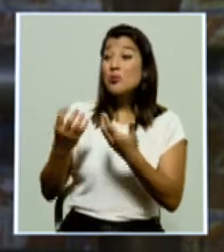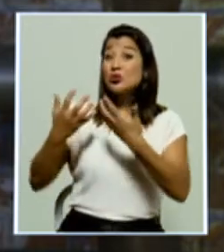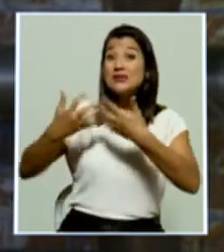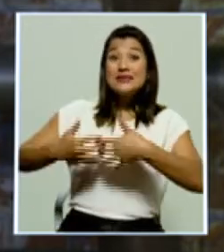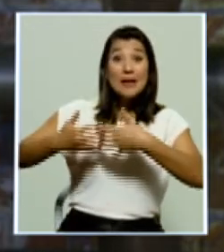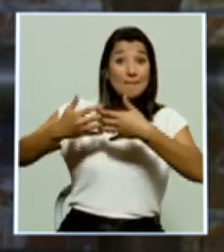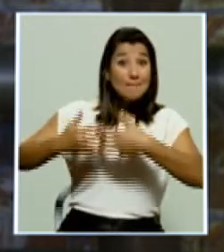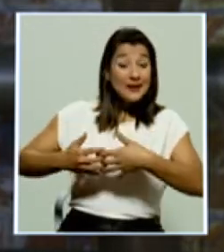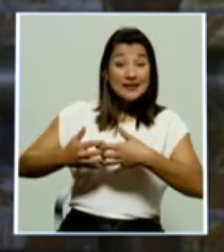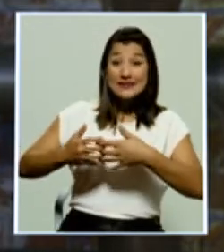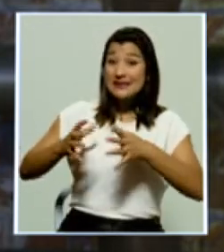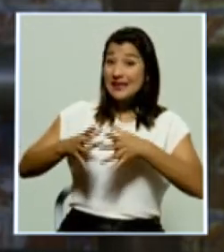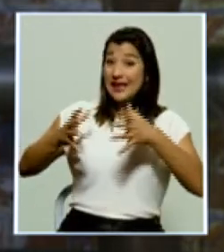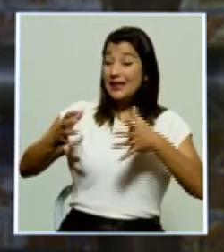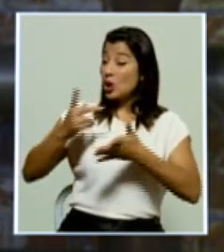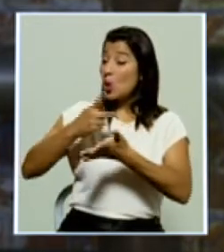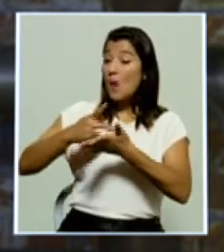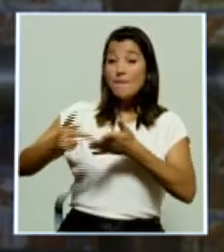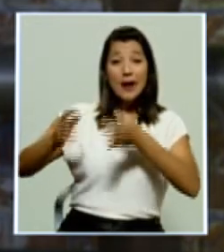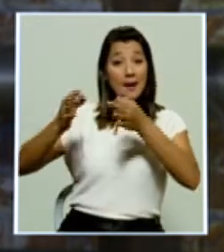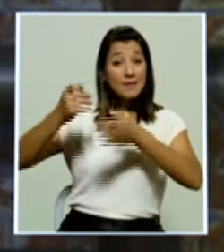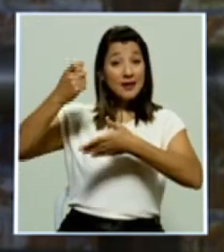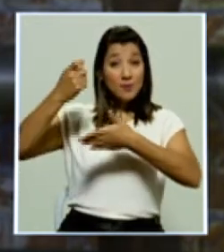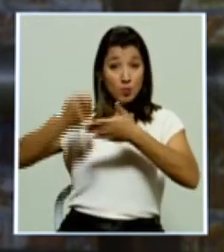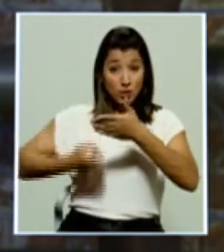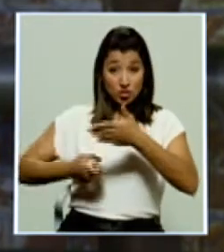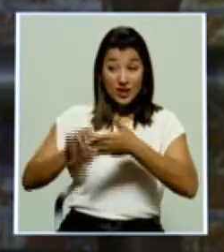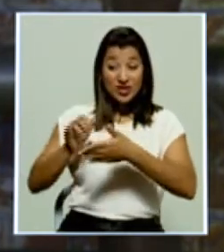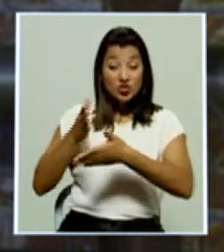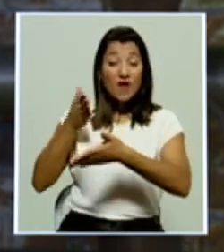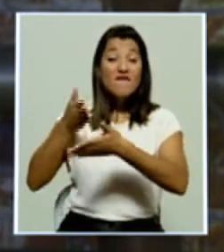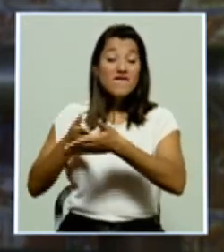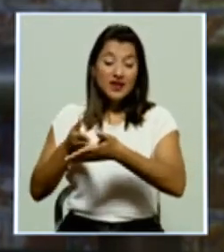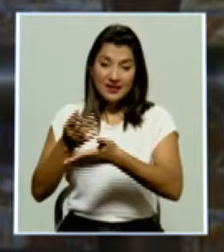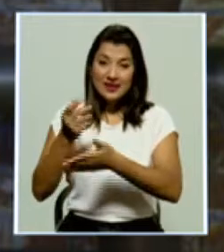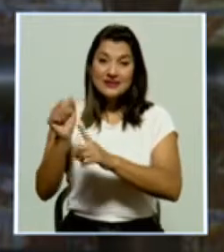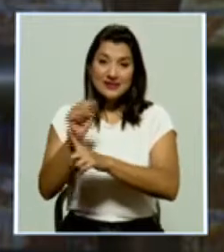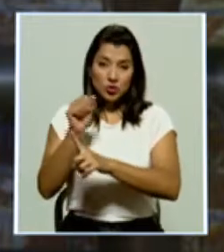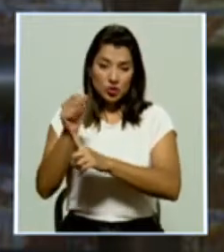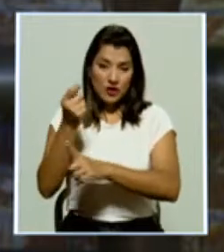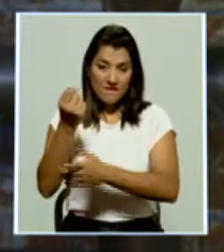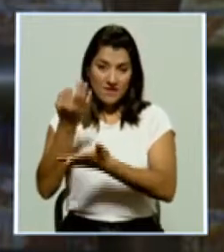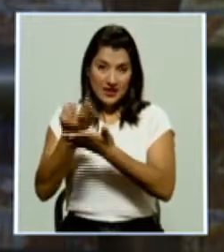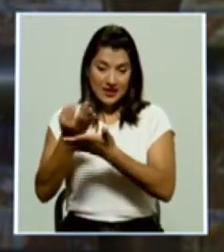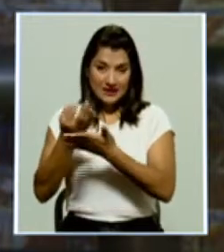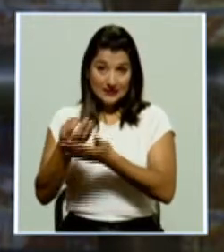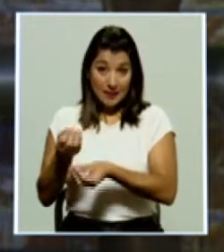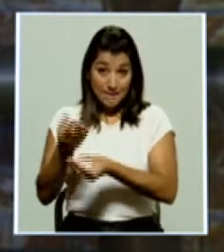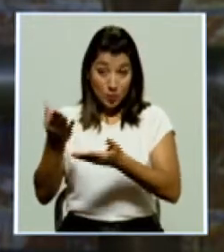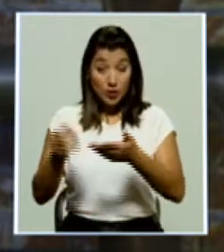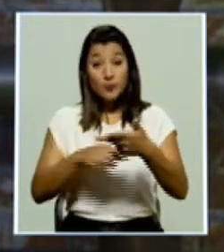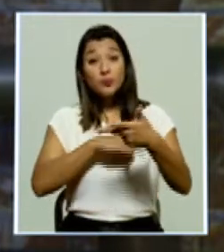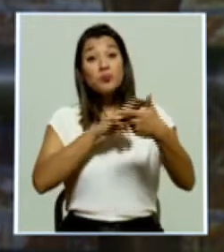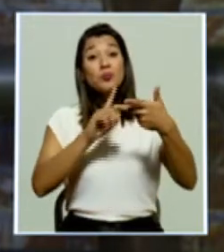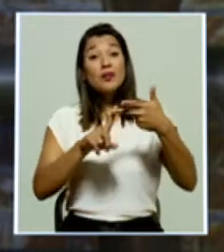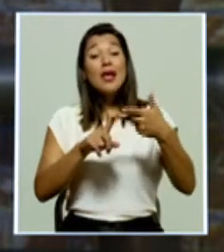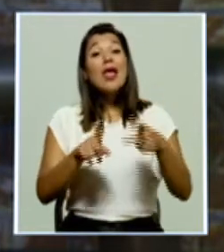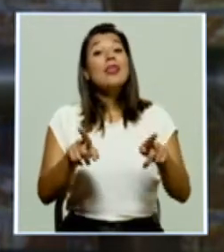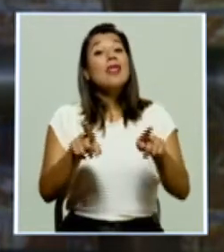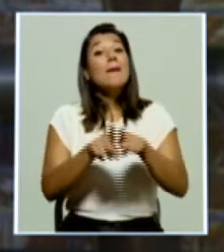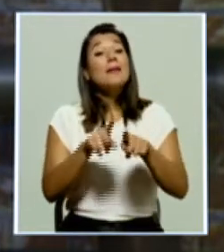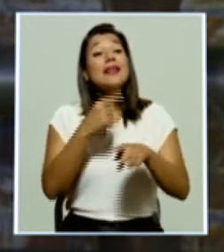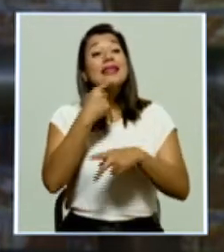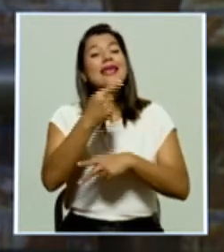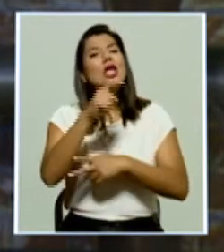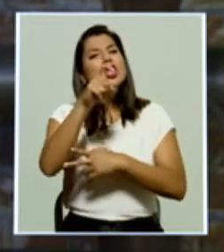erosionado todas nuestras finanzas públicas. Y tercero, planteamos que era necesario recuperar